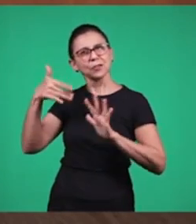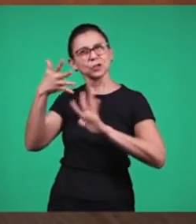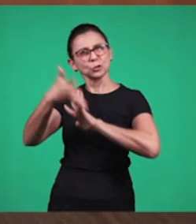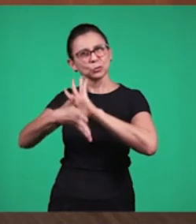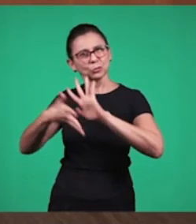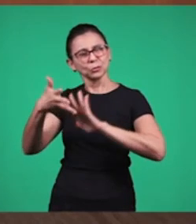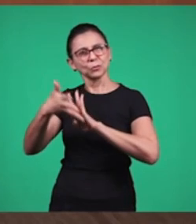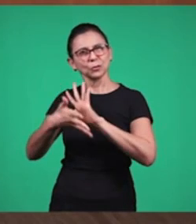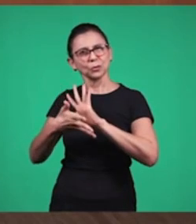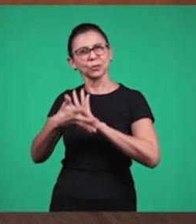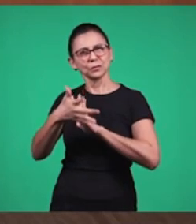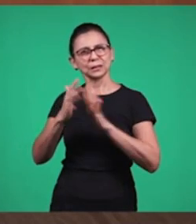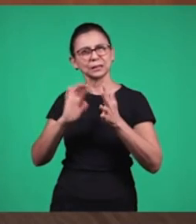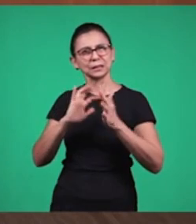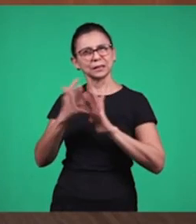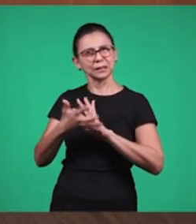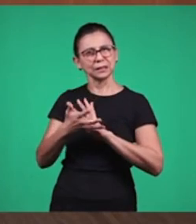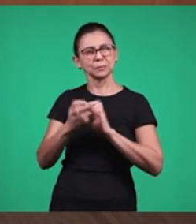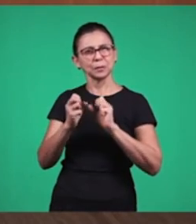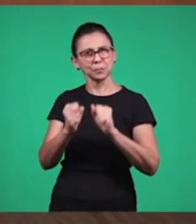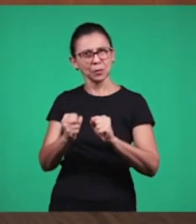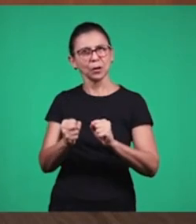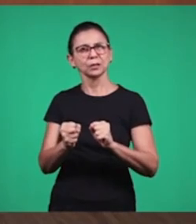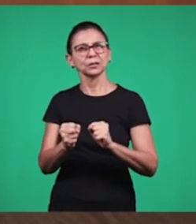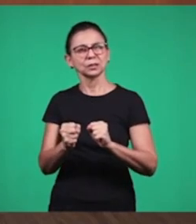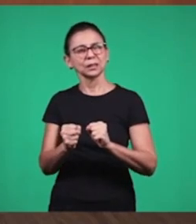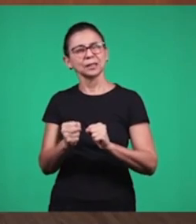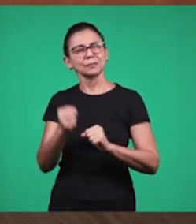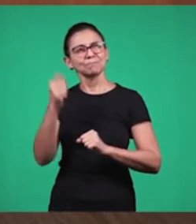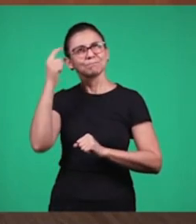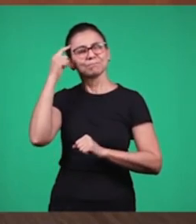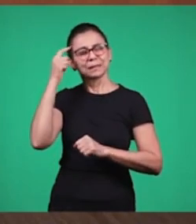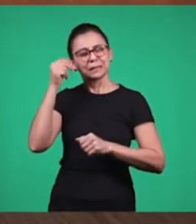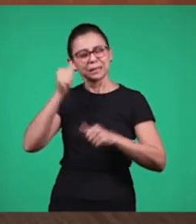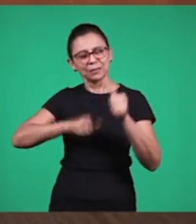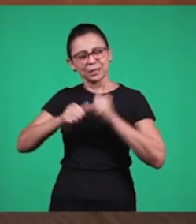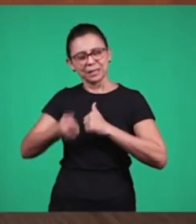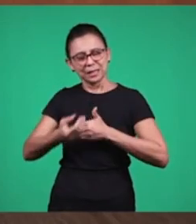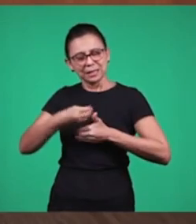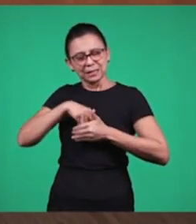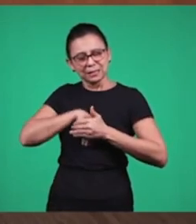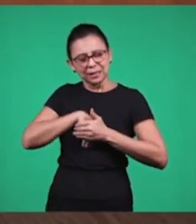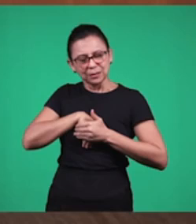momento están pasando por los valles, por las luchas de la vida.